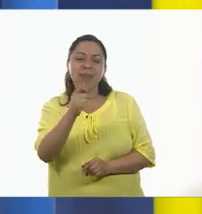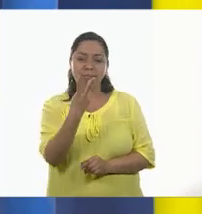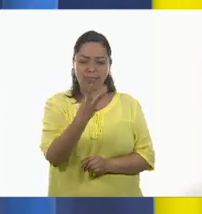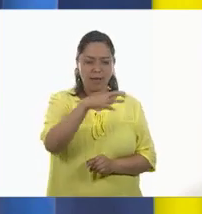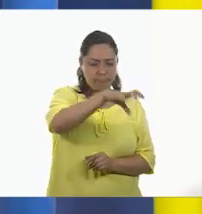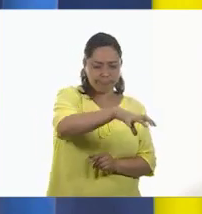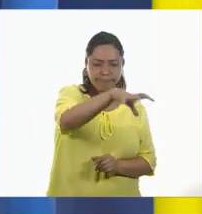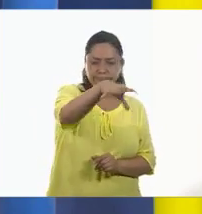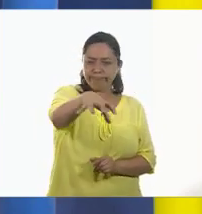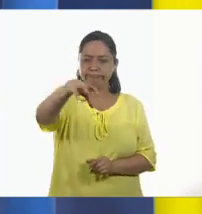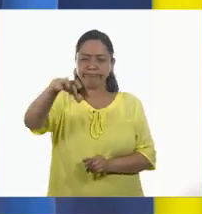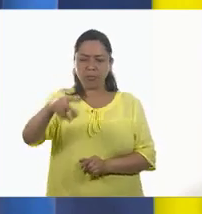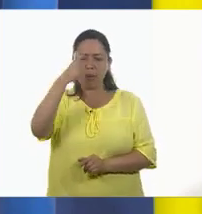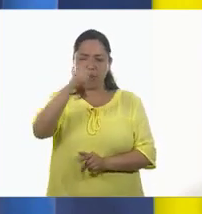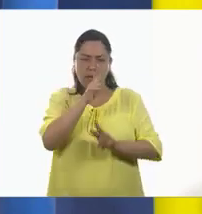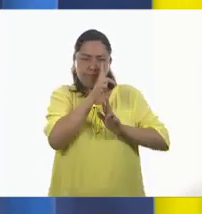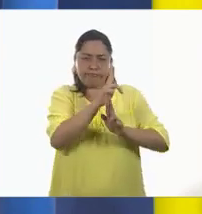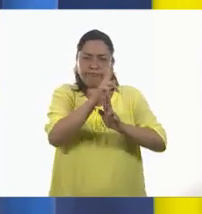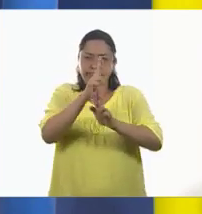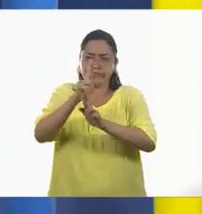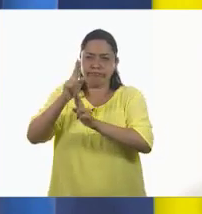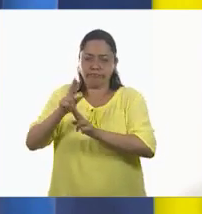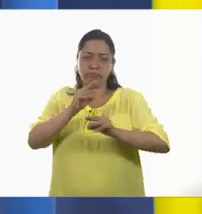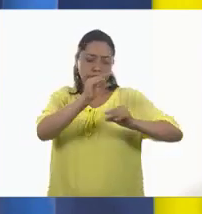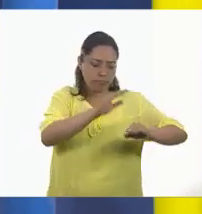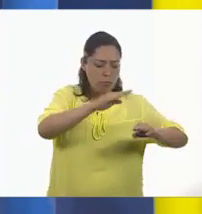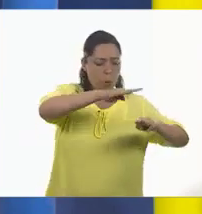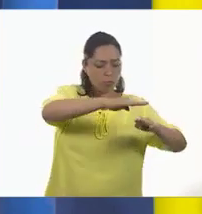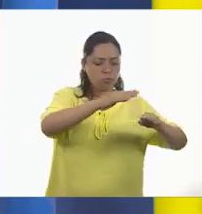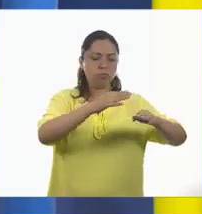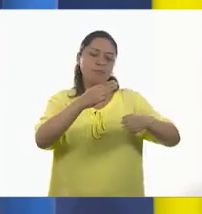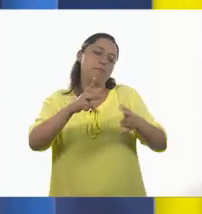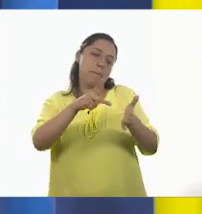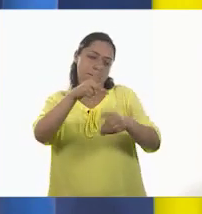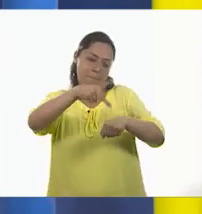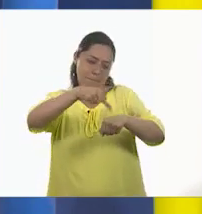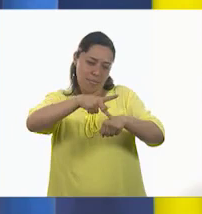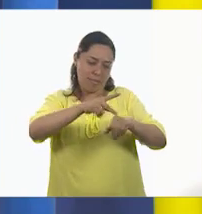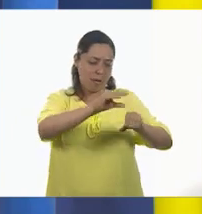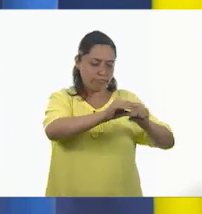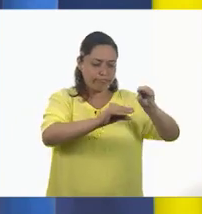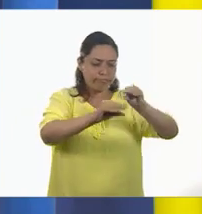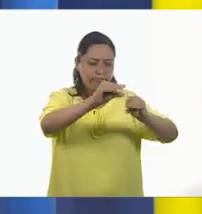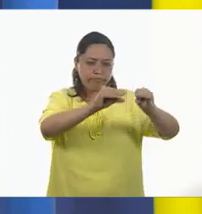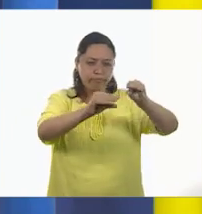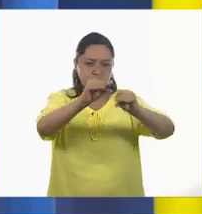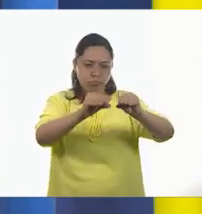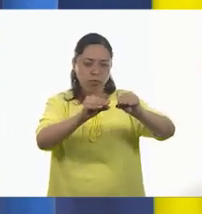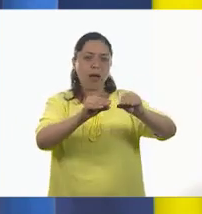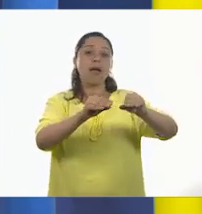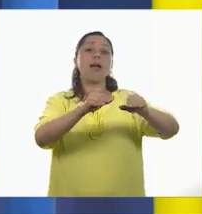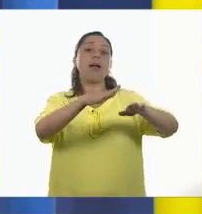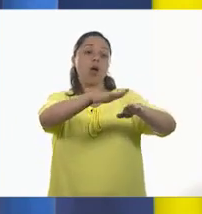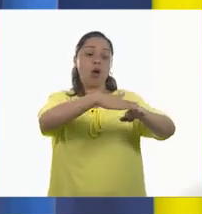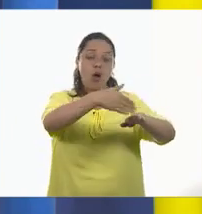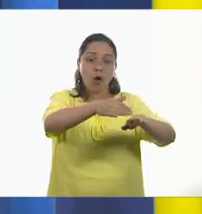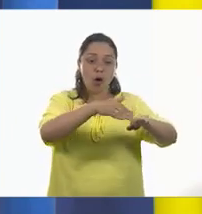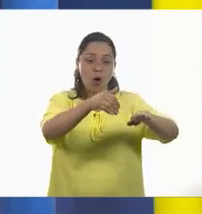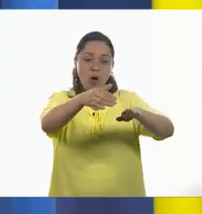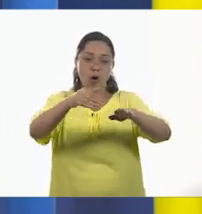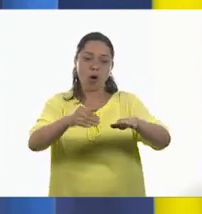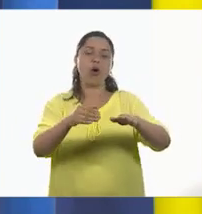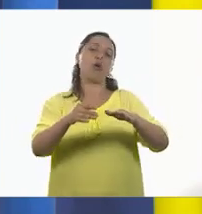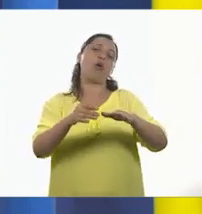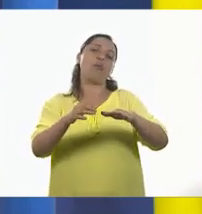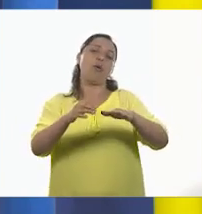ceremoniales construidos a base de ladrillos cocidos y pegados con cal de conchas de ostión y por lo que le dieron el nombre de Comalcalco,